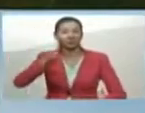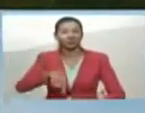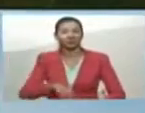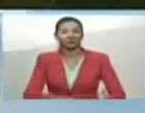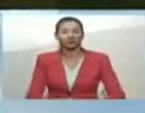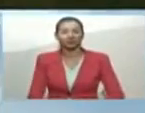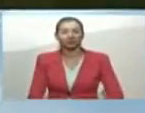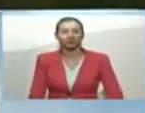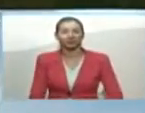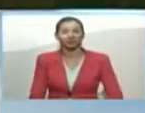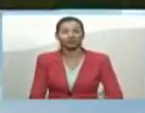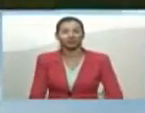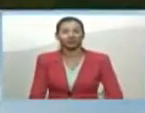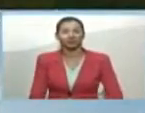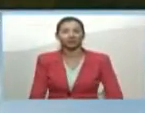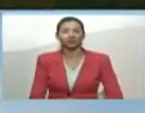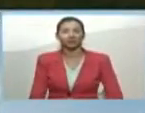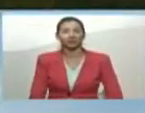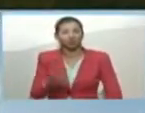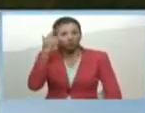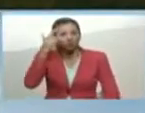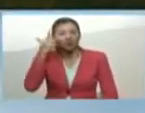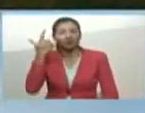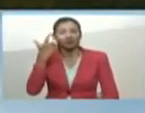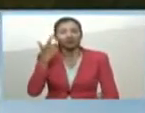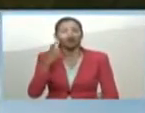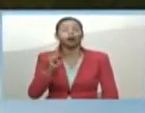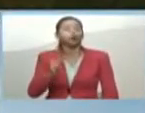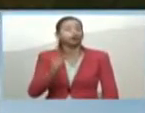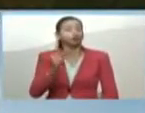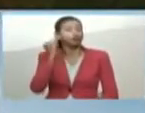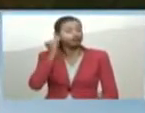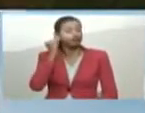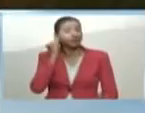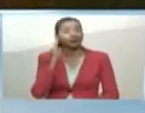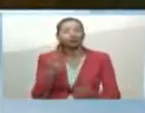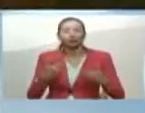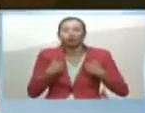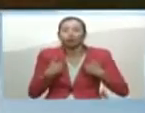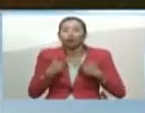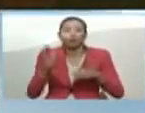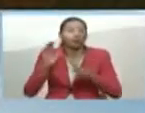Por ejemplo, pues, porque yo sé que por ahí golpearon duro.